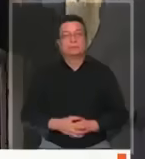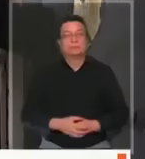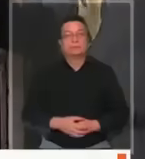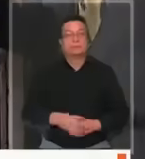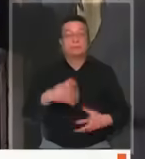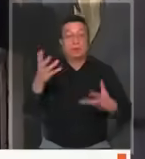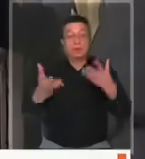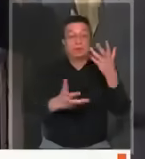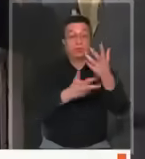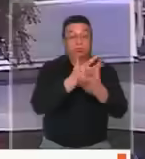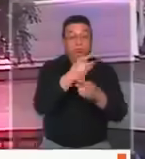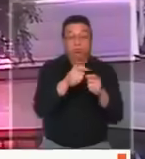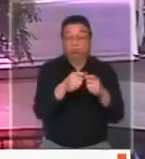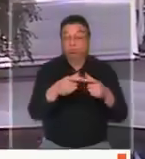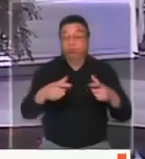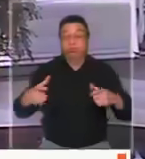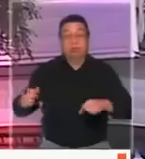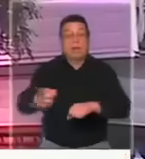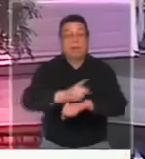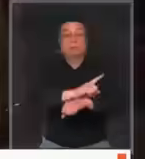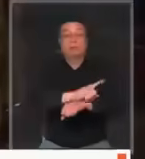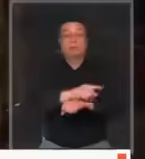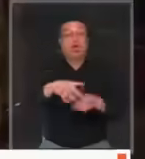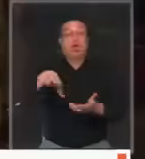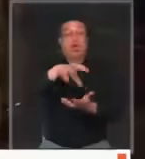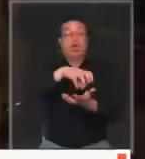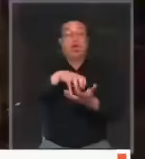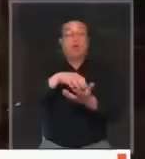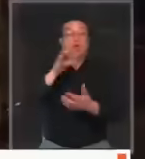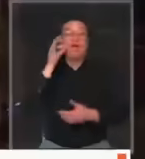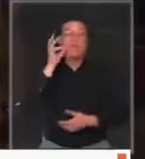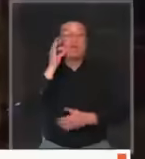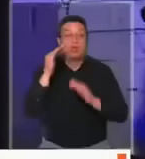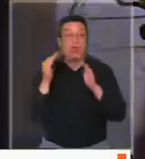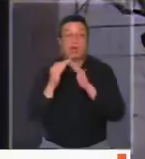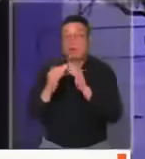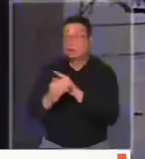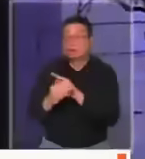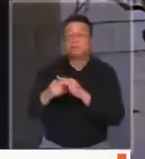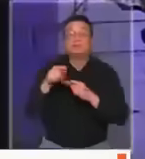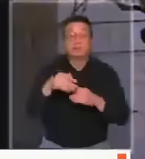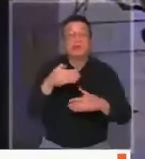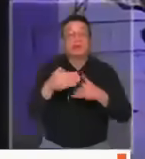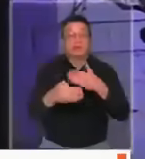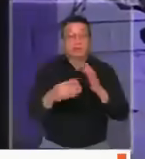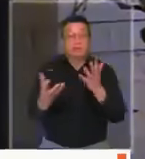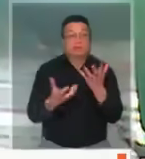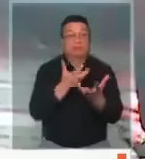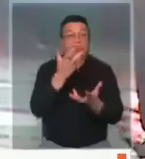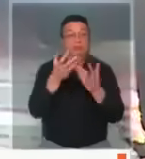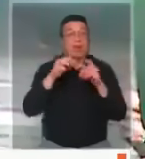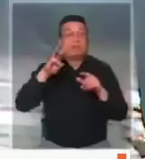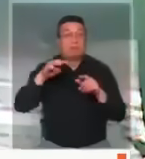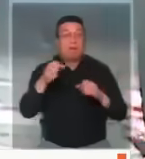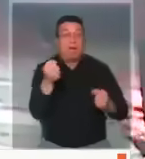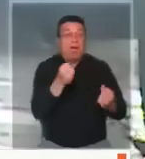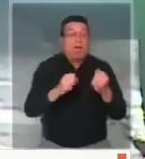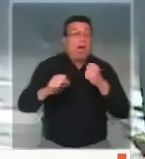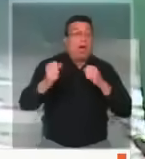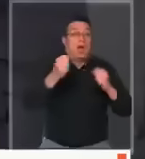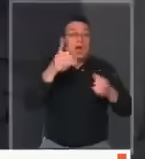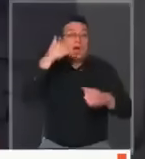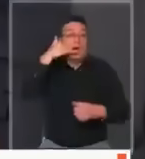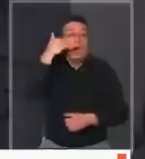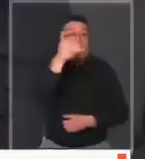Las llamas se expandieron rápido en esta casa ubicada en la comuna de Vitacura. En pleno desarrollo del incendio, una madre desesperada se comunica